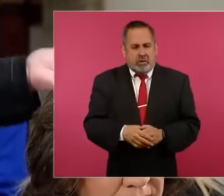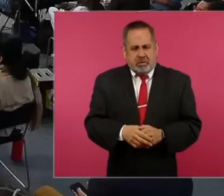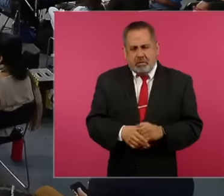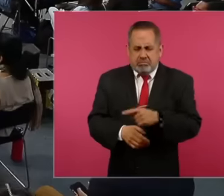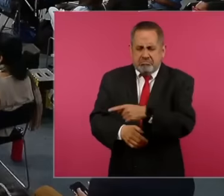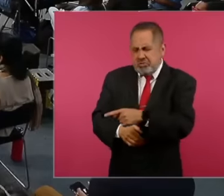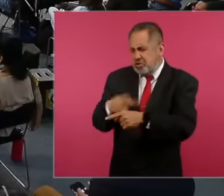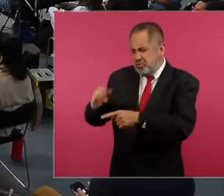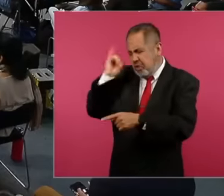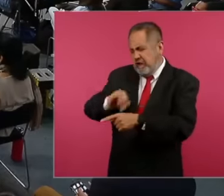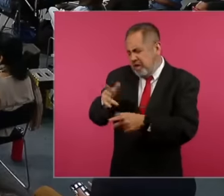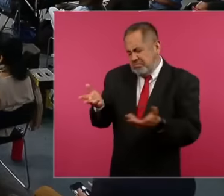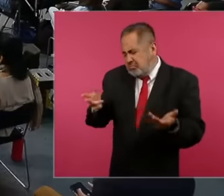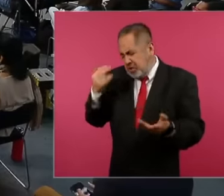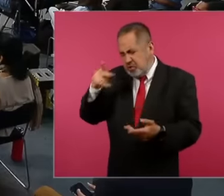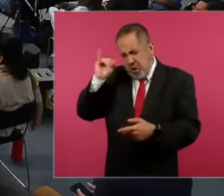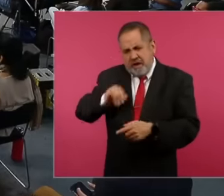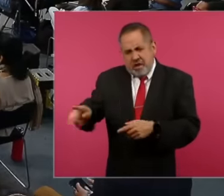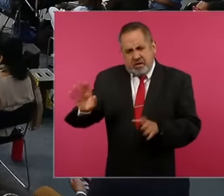que es tu patrón. Entonces,